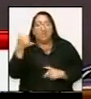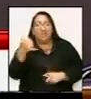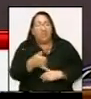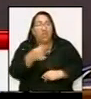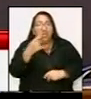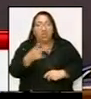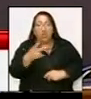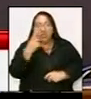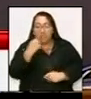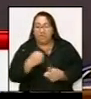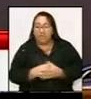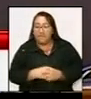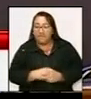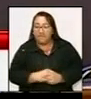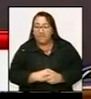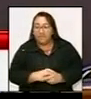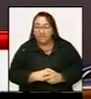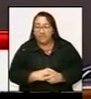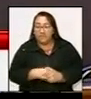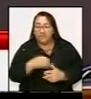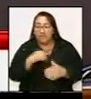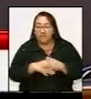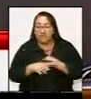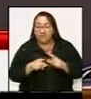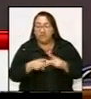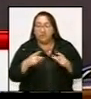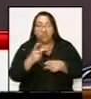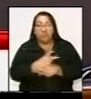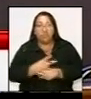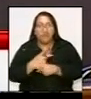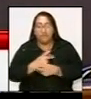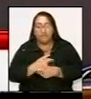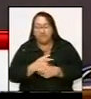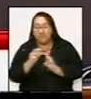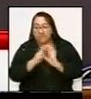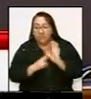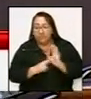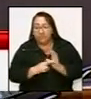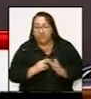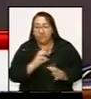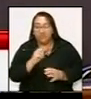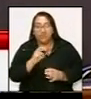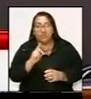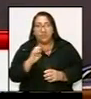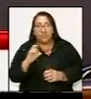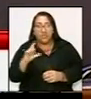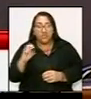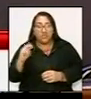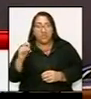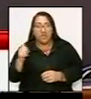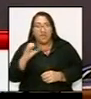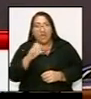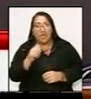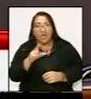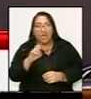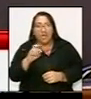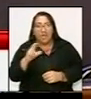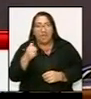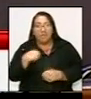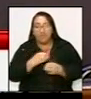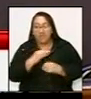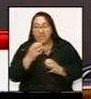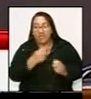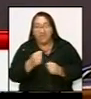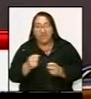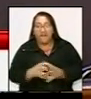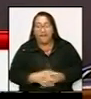dos sujetos dentro del área de conservación regional Cordillera Escalera. En mi región San